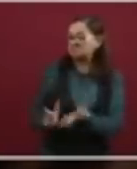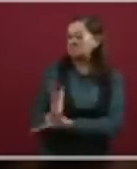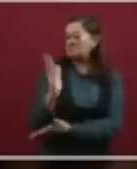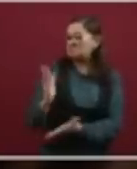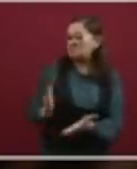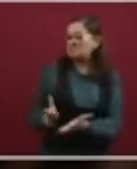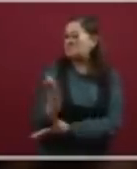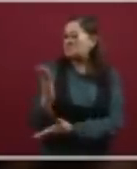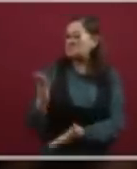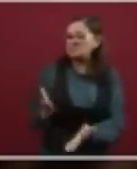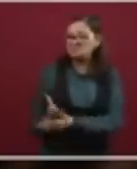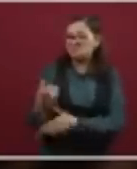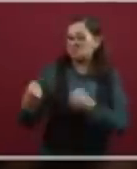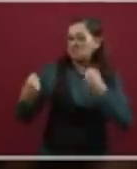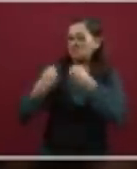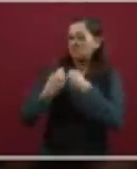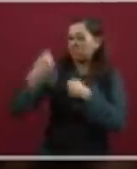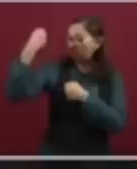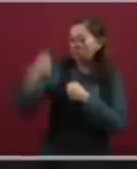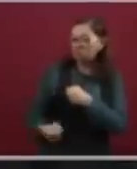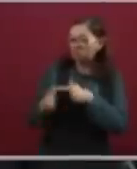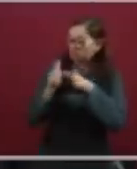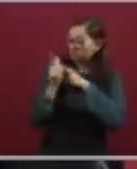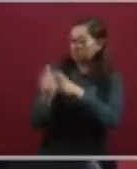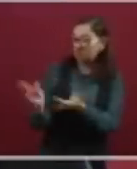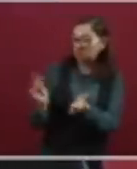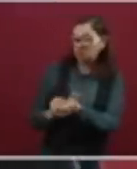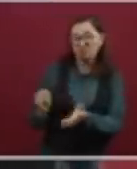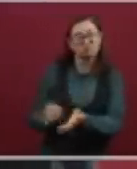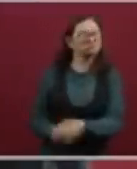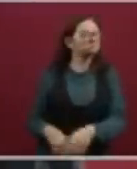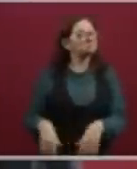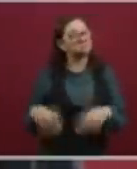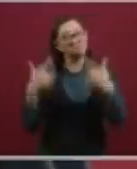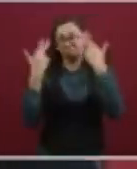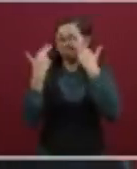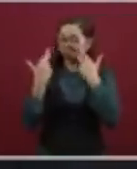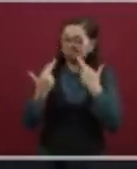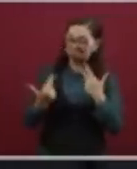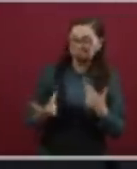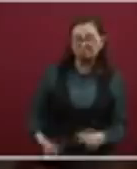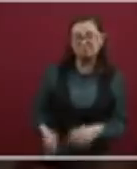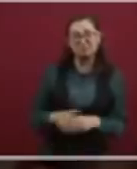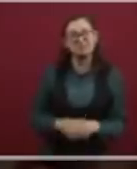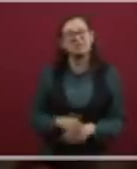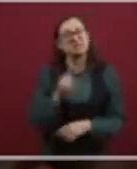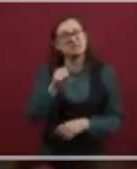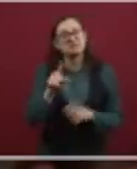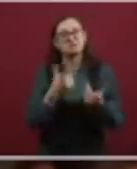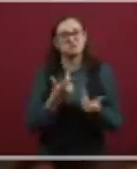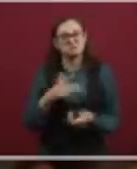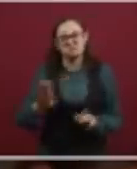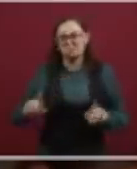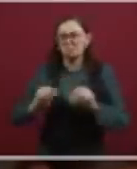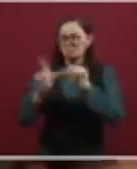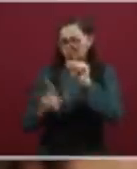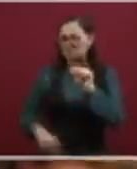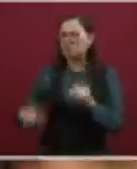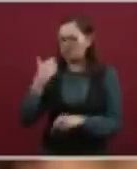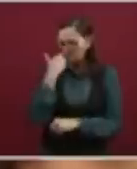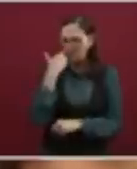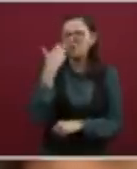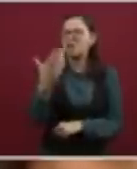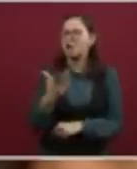lleguen a la frontera sur, que la actitud de México es pues que todos entren al país americano y que los